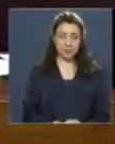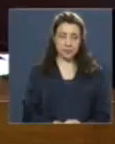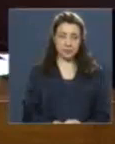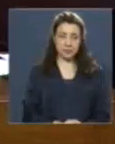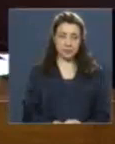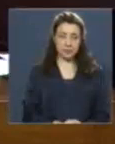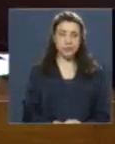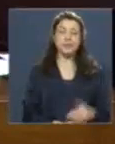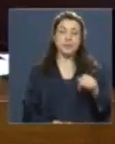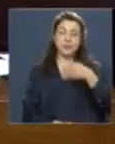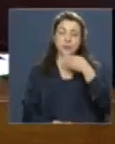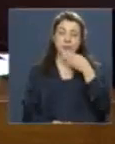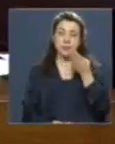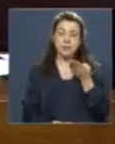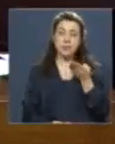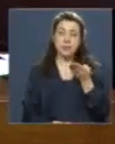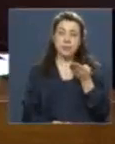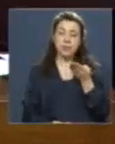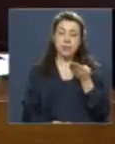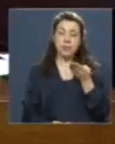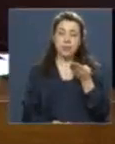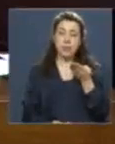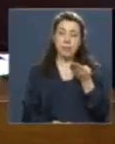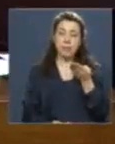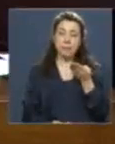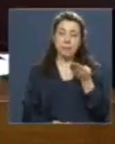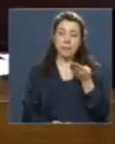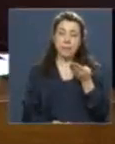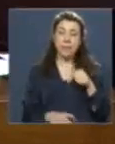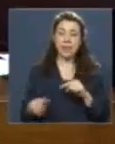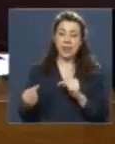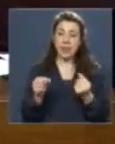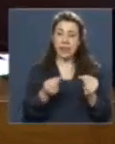Le ofrezco la palabra para ir cerrando esta parte del debate